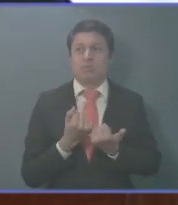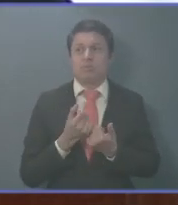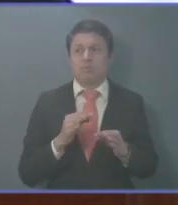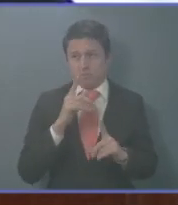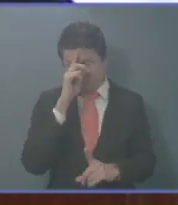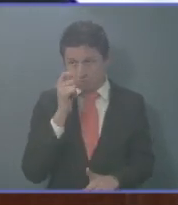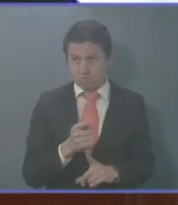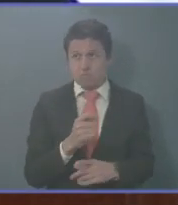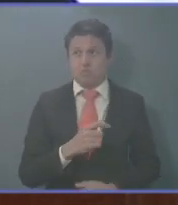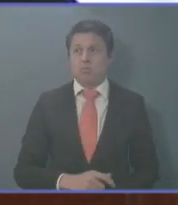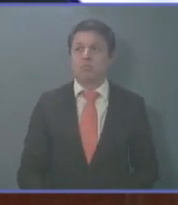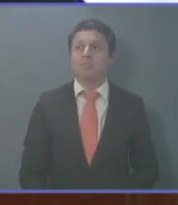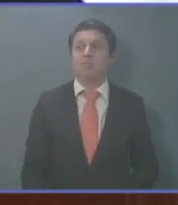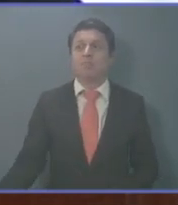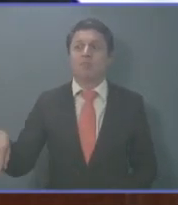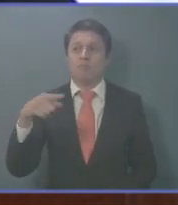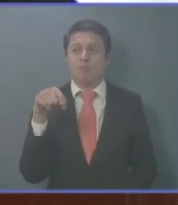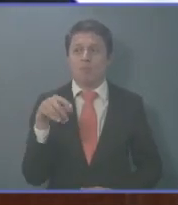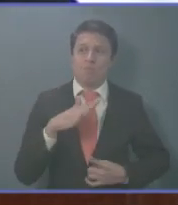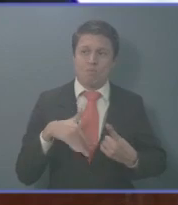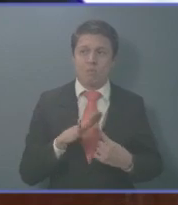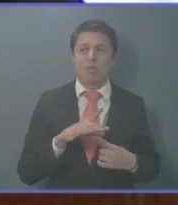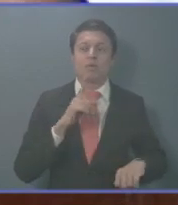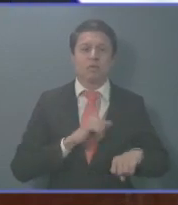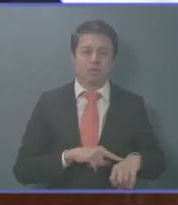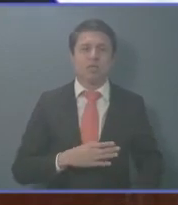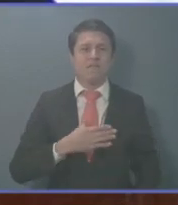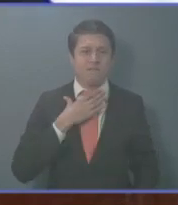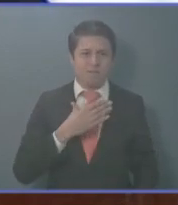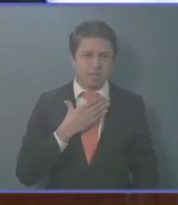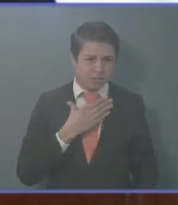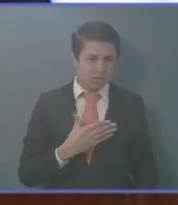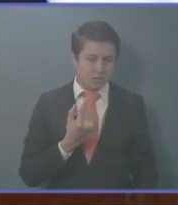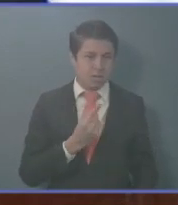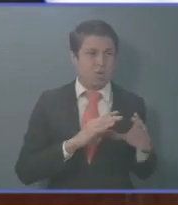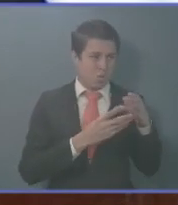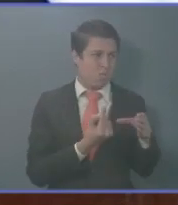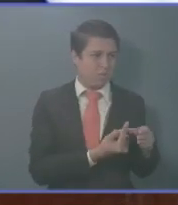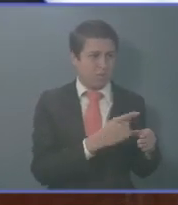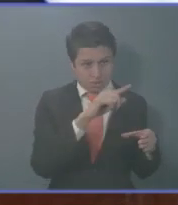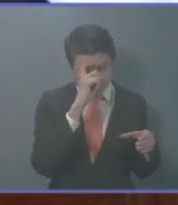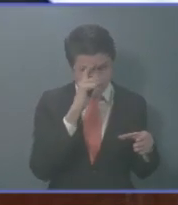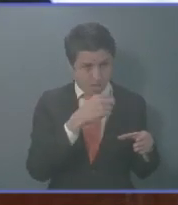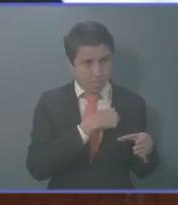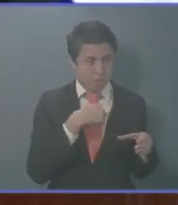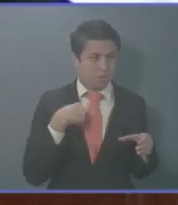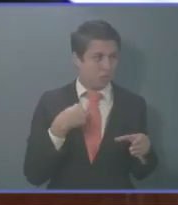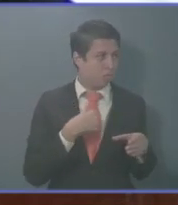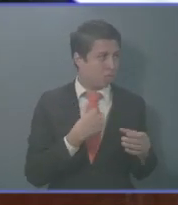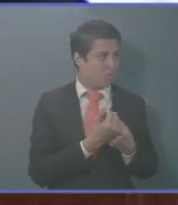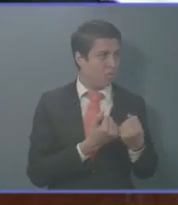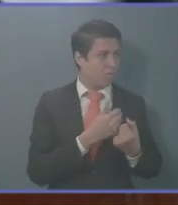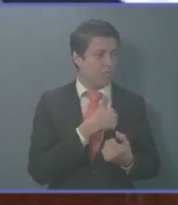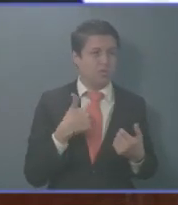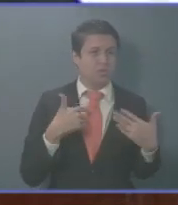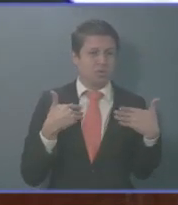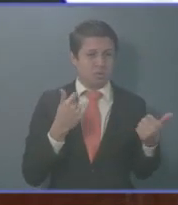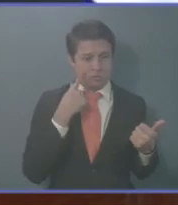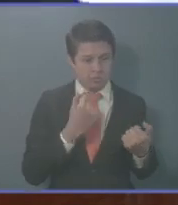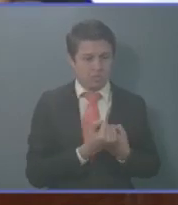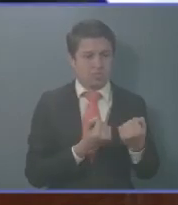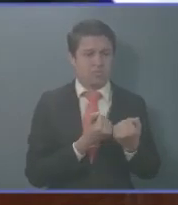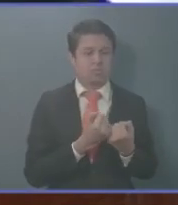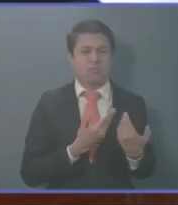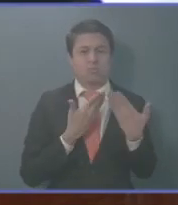reconocimiento ante este sector que está poniendo en riesgo su vida, que está atendiendo